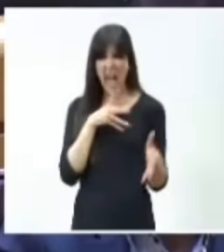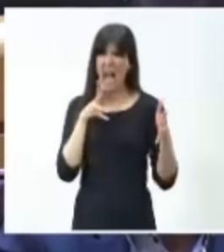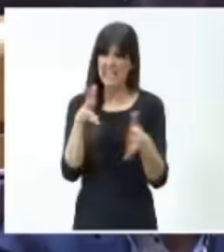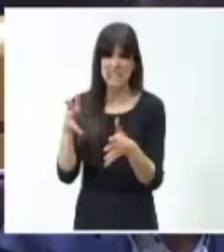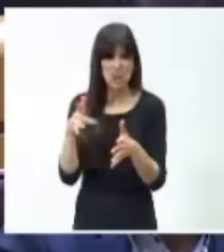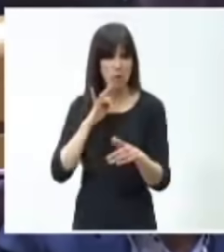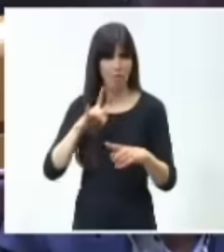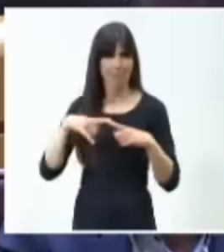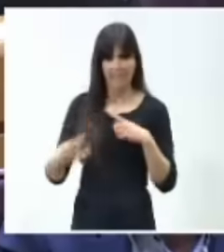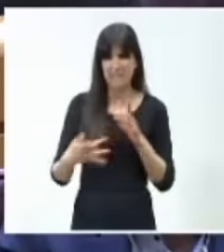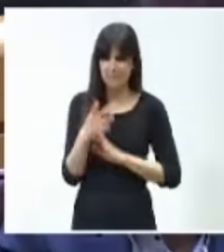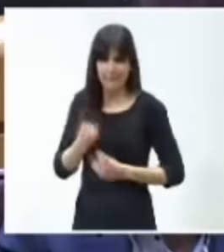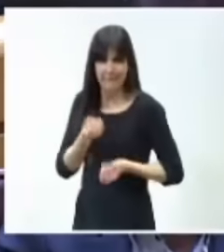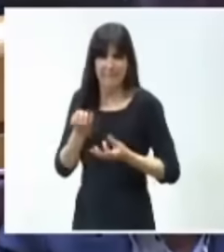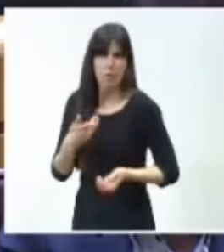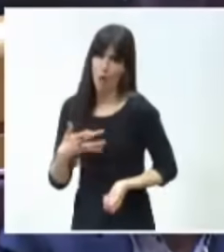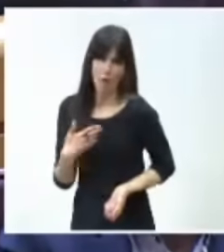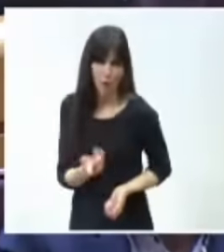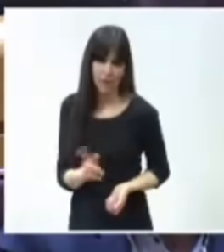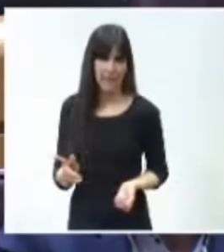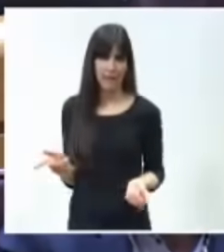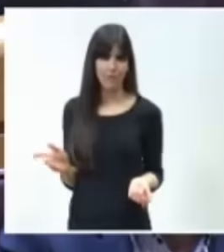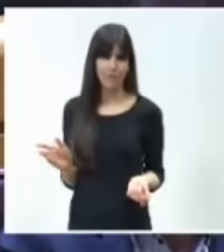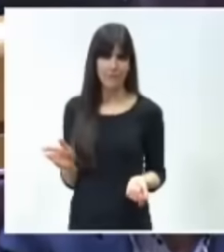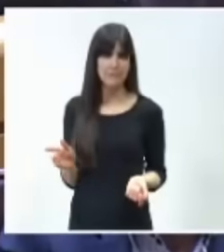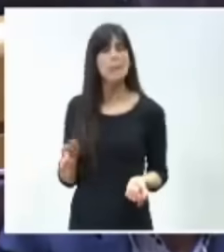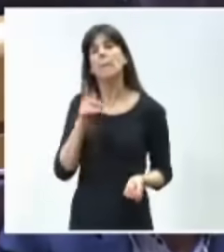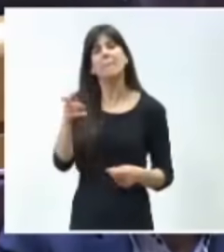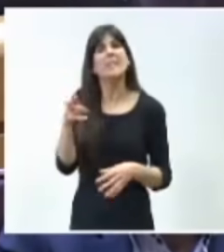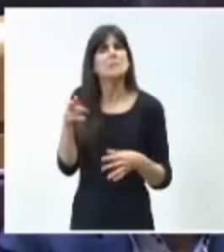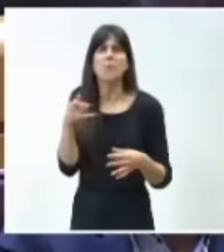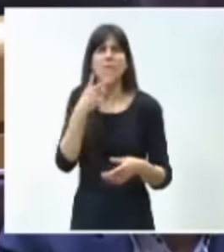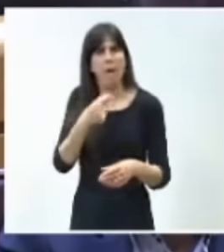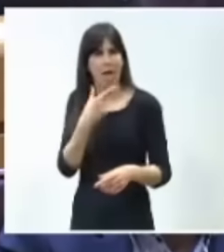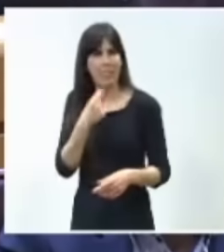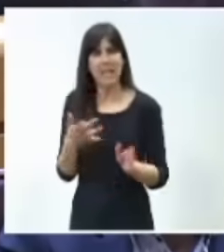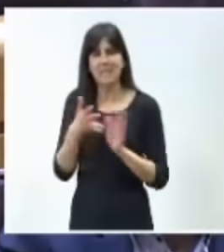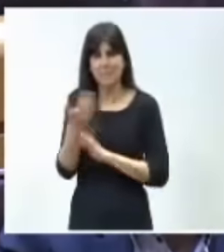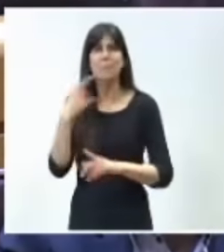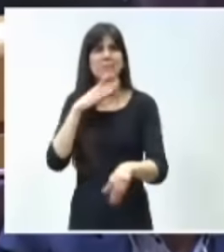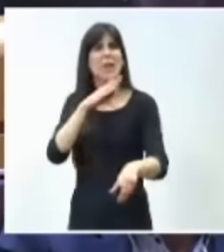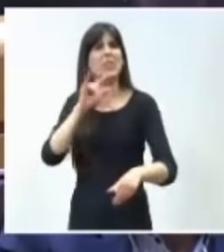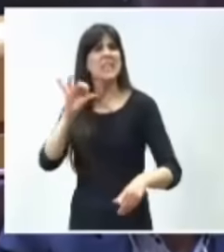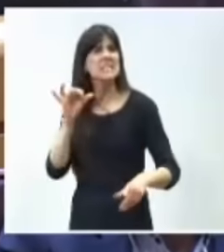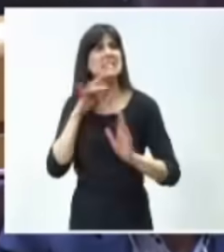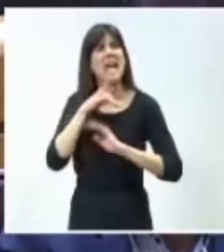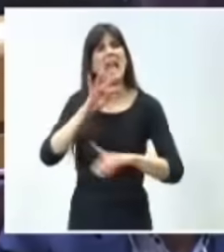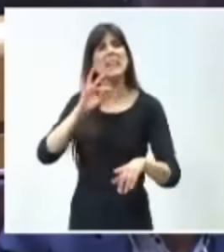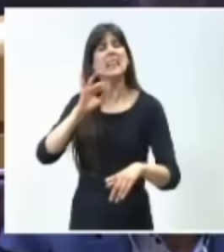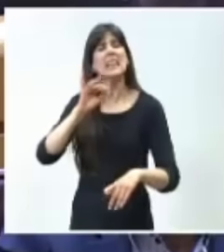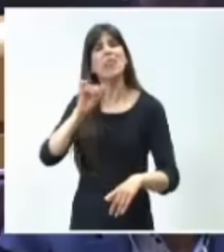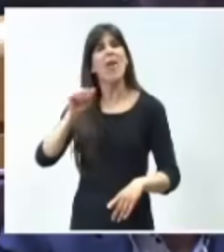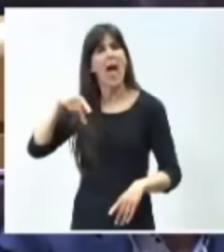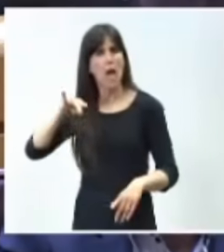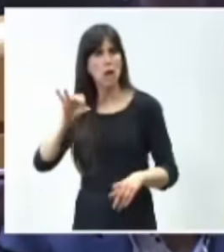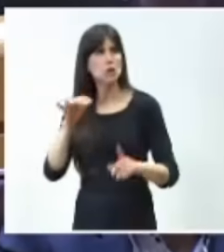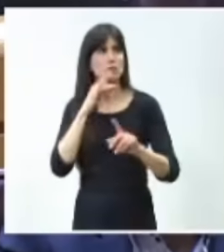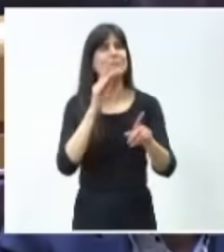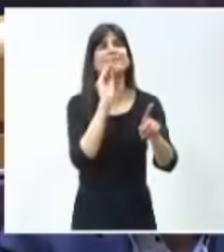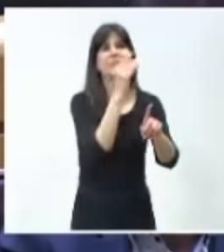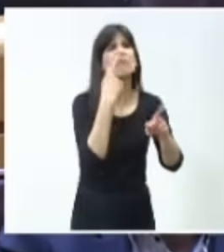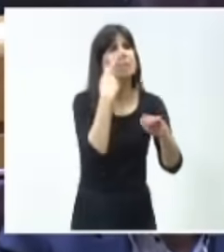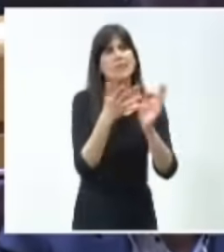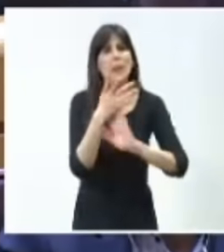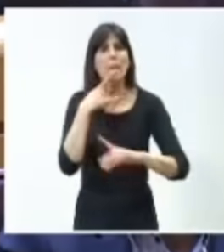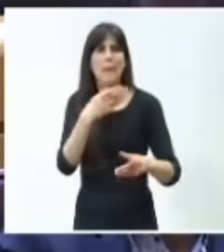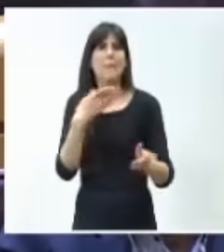cada día con la buena nueva, cuando lo tenía mucho más sencillo, ministro. Usted le encarga al CIS de Tezano una encuesta sobre si Brad Pitt o usted, y Brad Pitt está